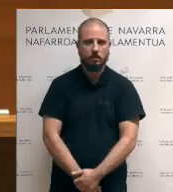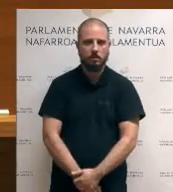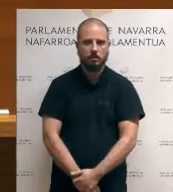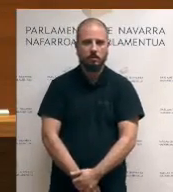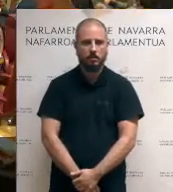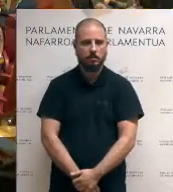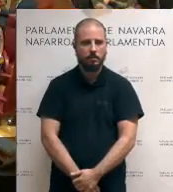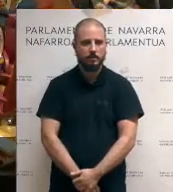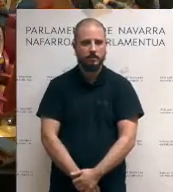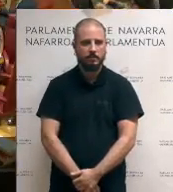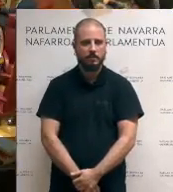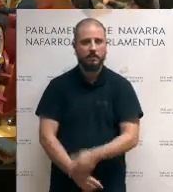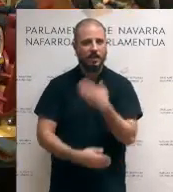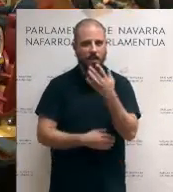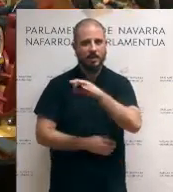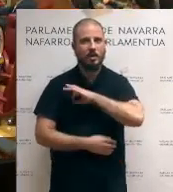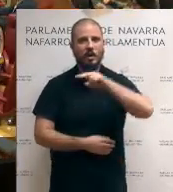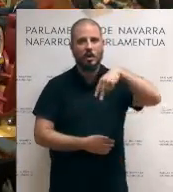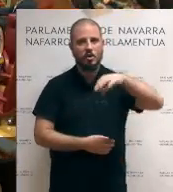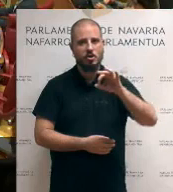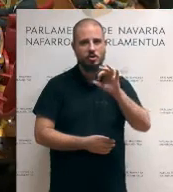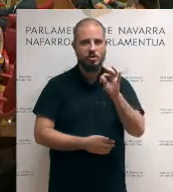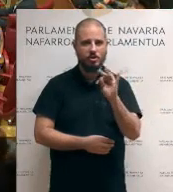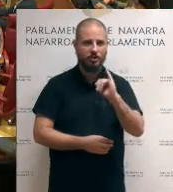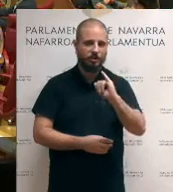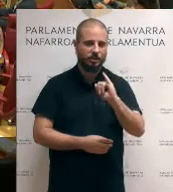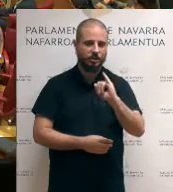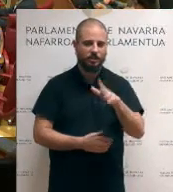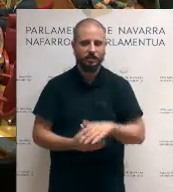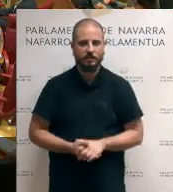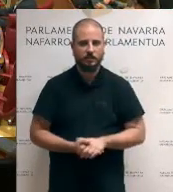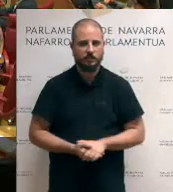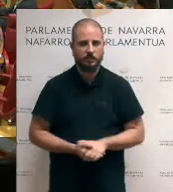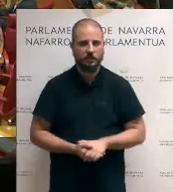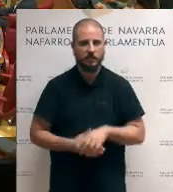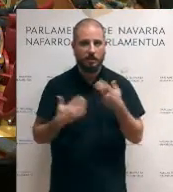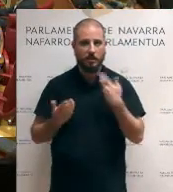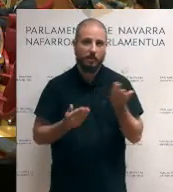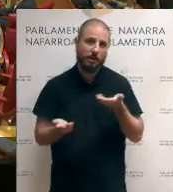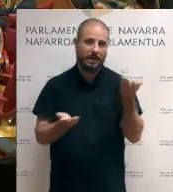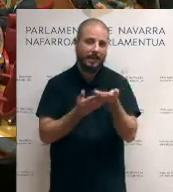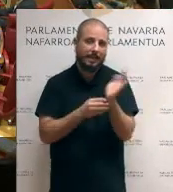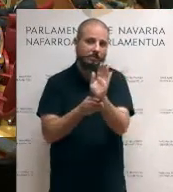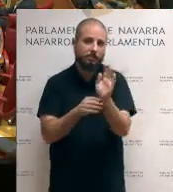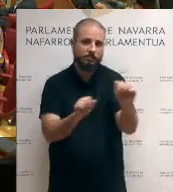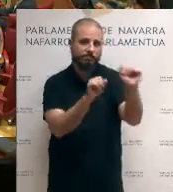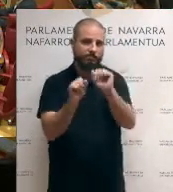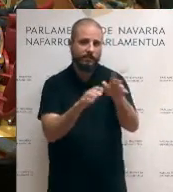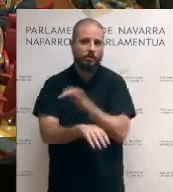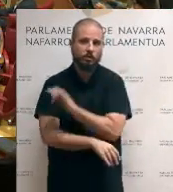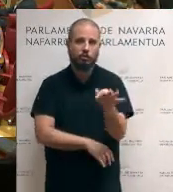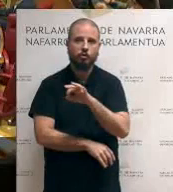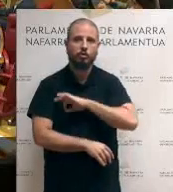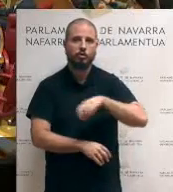Gracias, señora Onosti. Bien, al menos para la defensa de las enmiendas presentadas tiene la palabra ahora el señor González